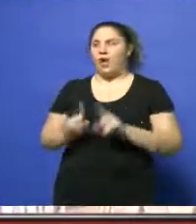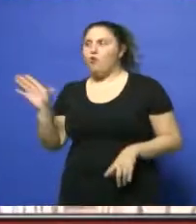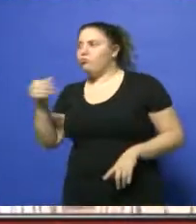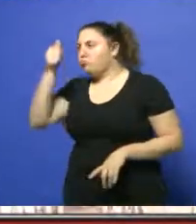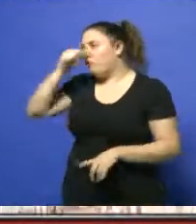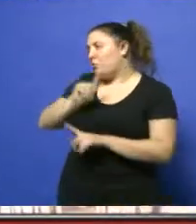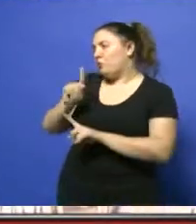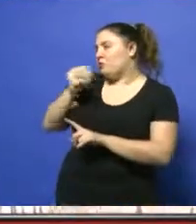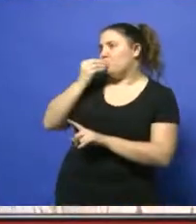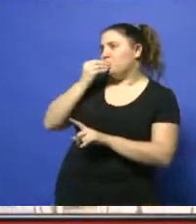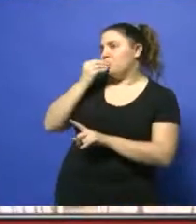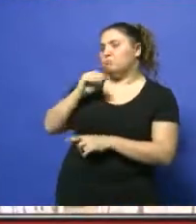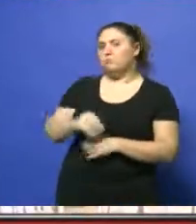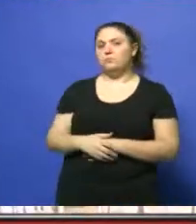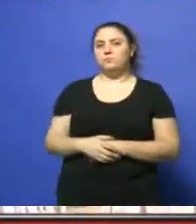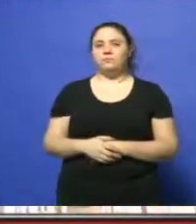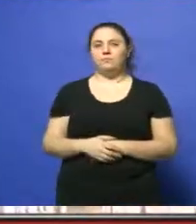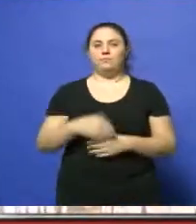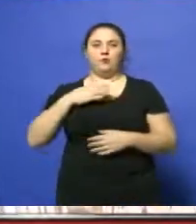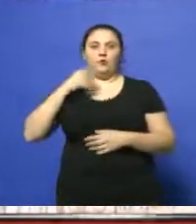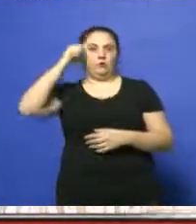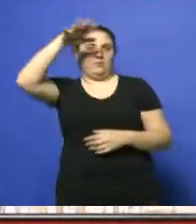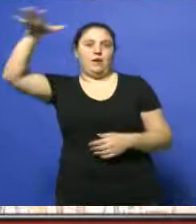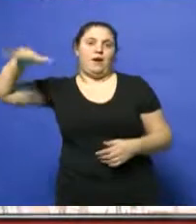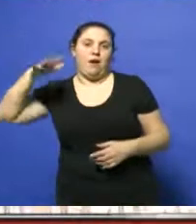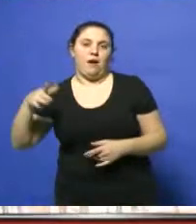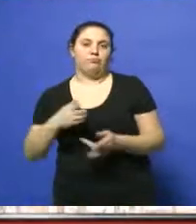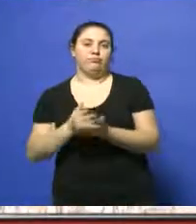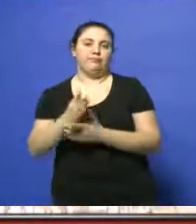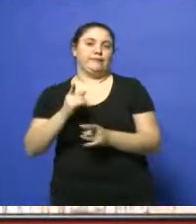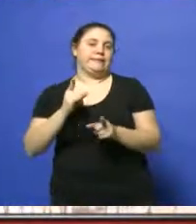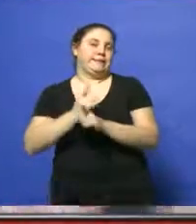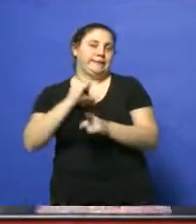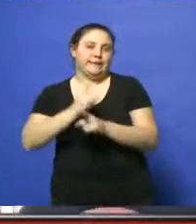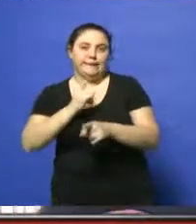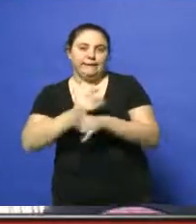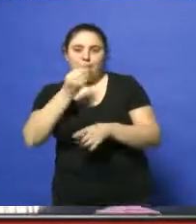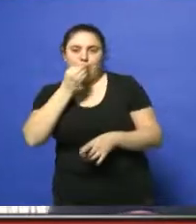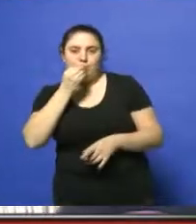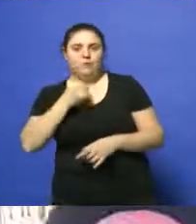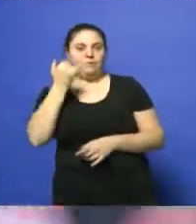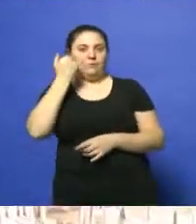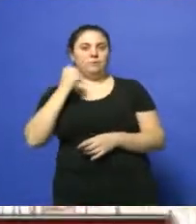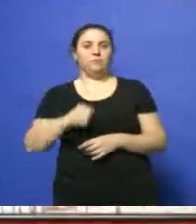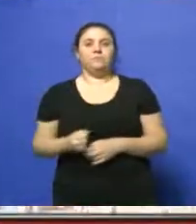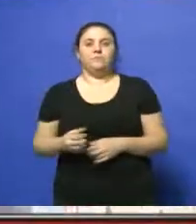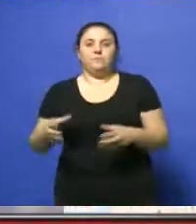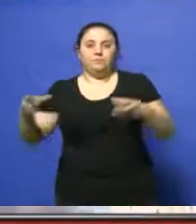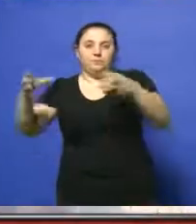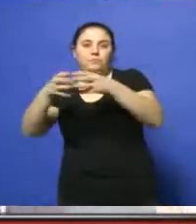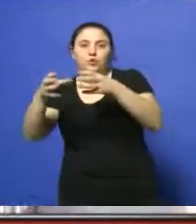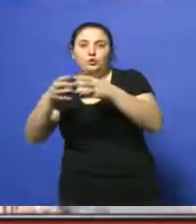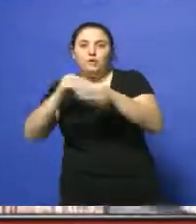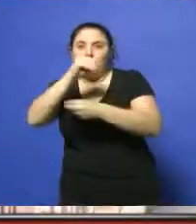domingos? Nosotros que vivimos en el campo, por ahí comemos un poco seguido, sí, sí. ¿Se junta toda la familia? ¿Cuántos son?